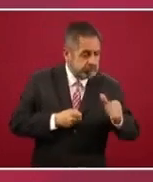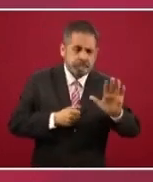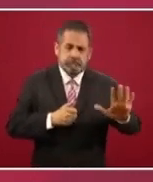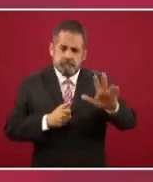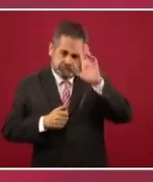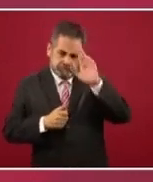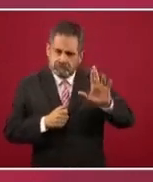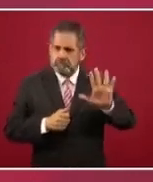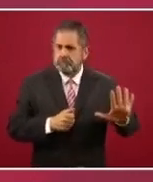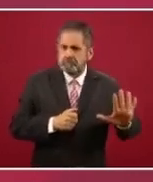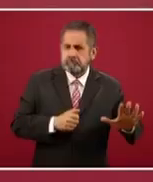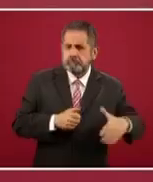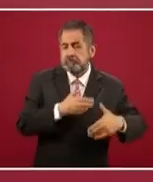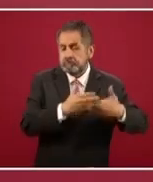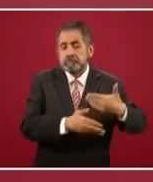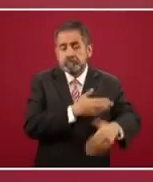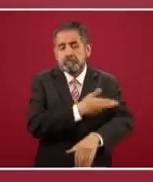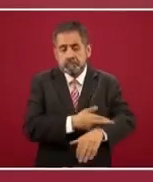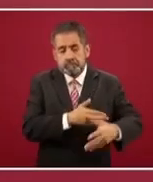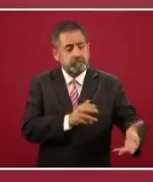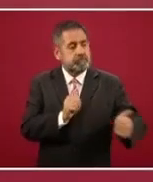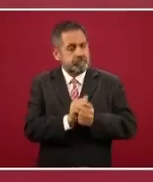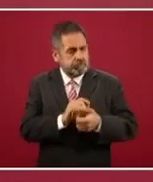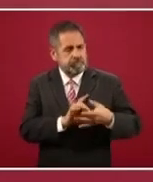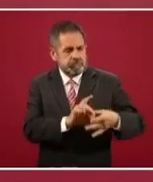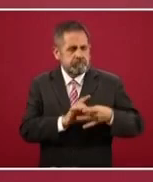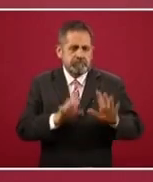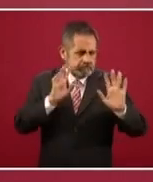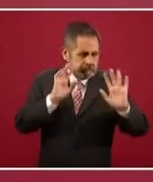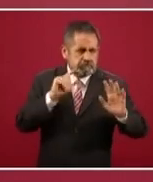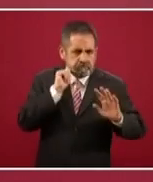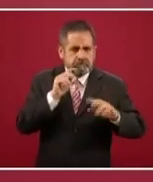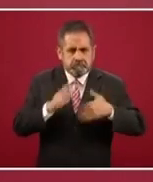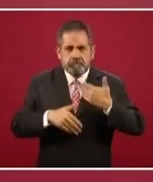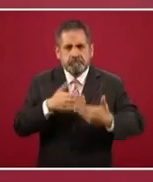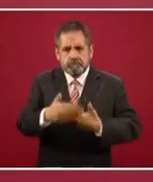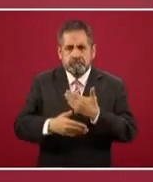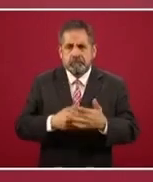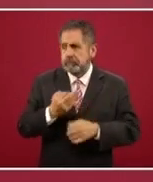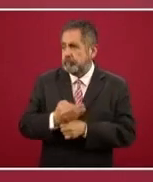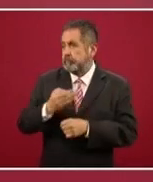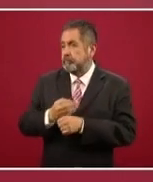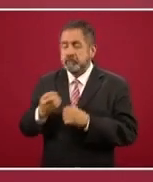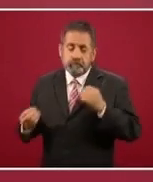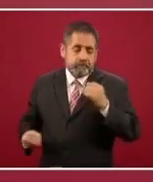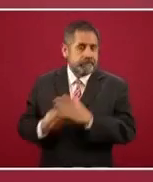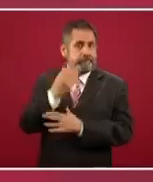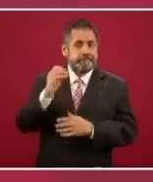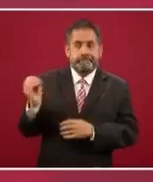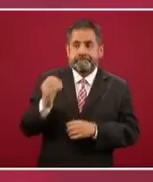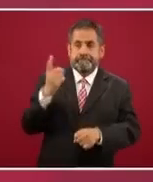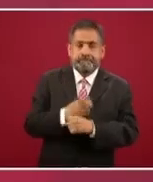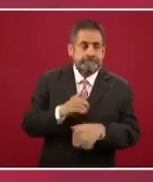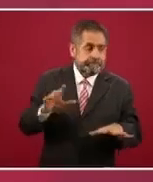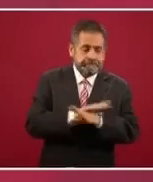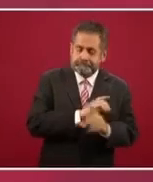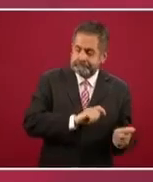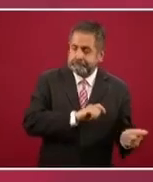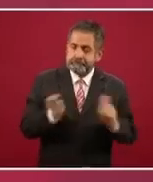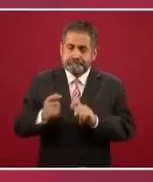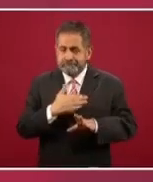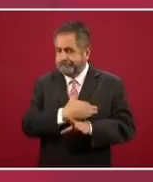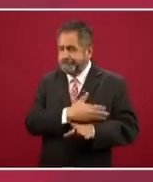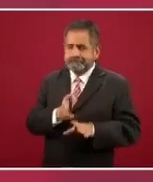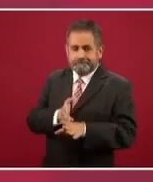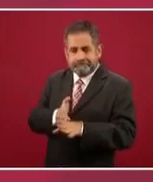requeridos, pues están de todos modos colaborando en esta oportunidad de cambiar el rumbo de la salud y